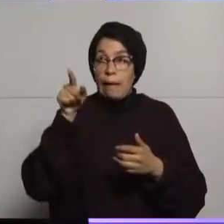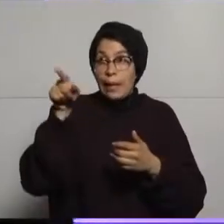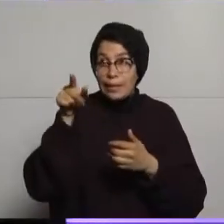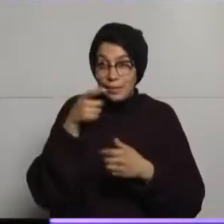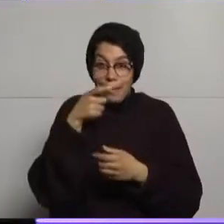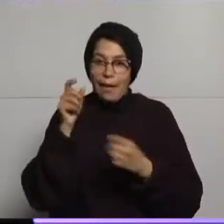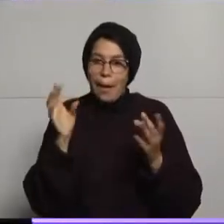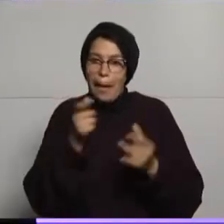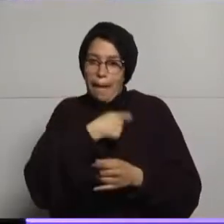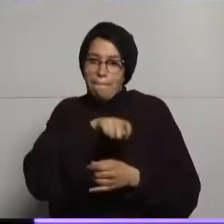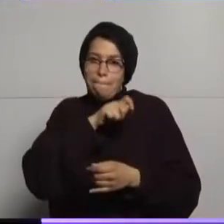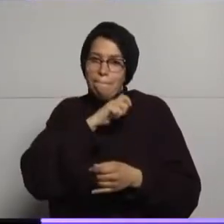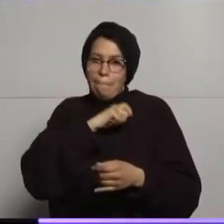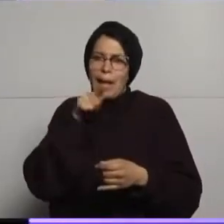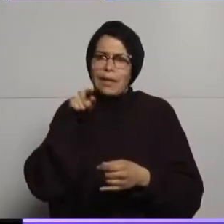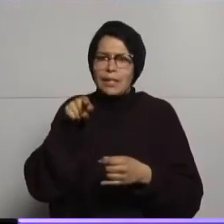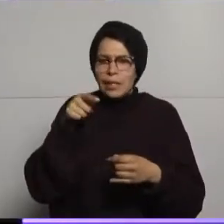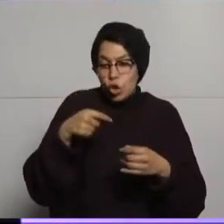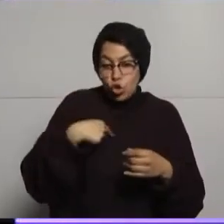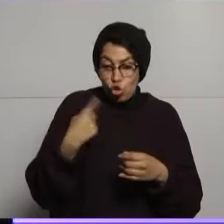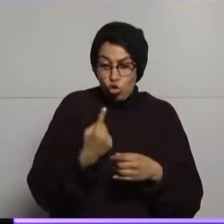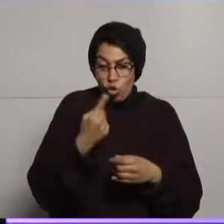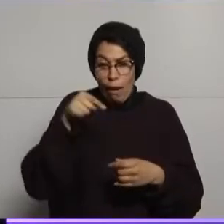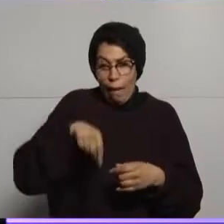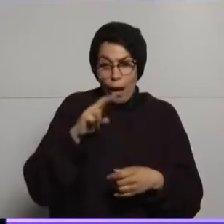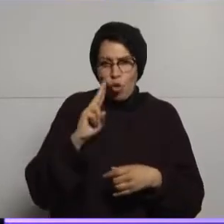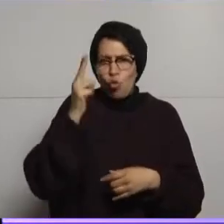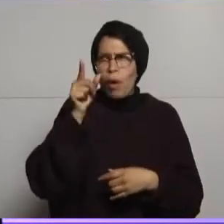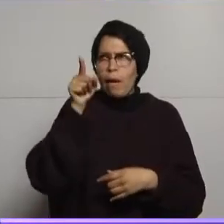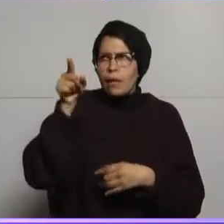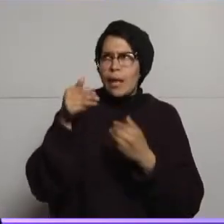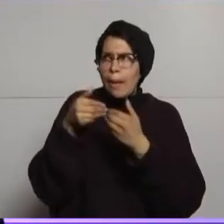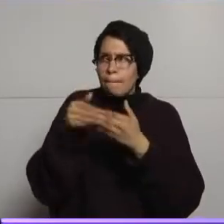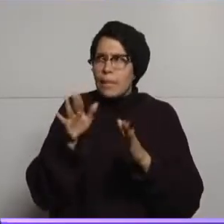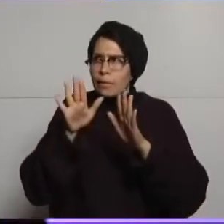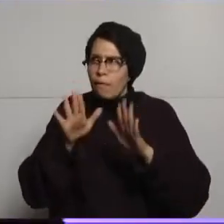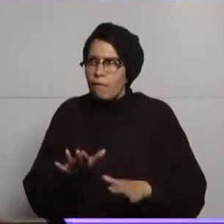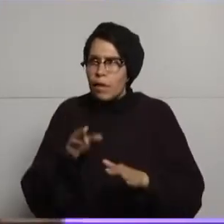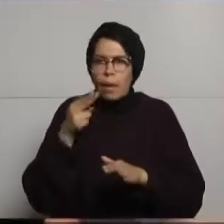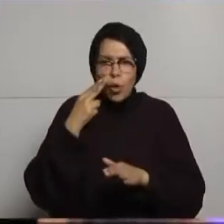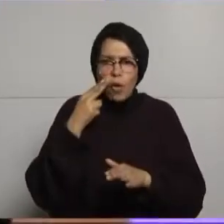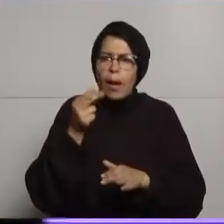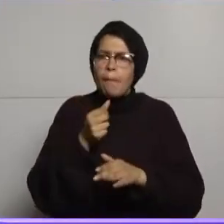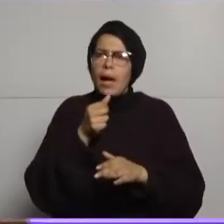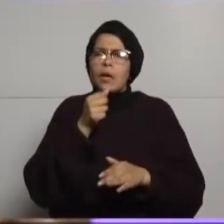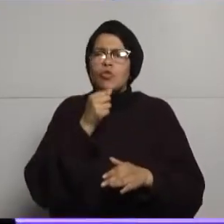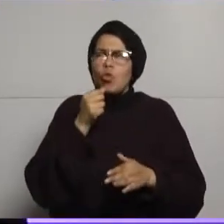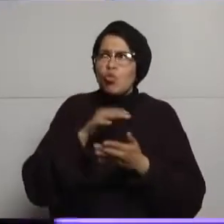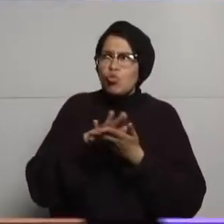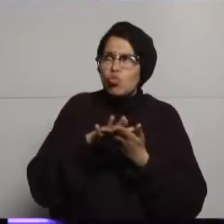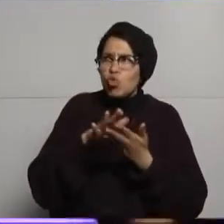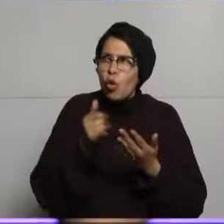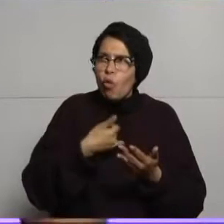en Uruguay escribía uno preguntando, mira, ¿qué están haciendo? ¿Cómo están pensando eso? Me enteré que ya habían como 6